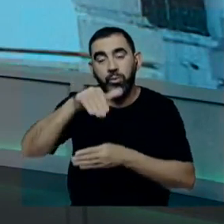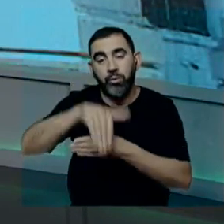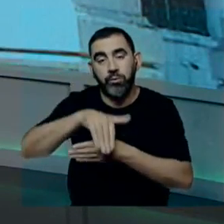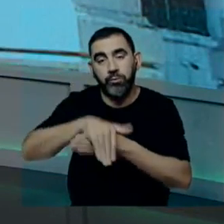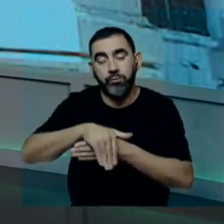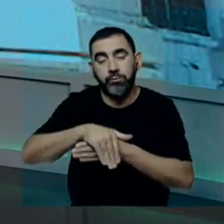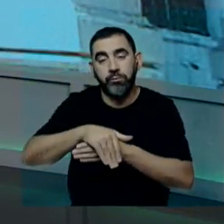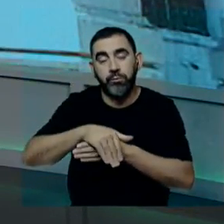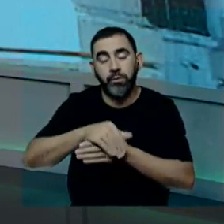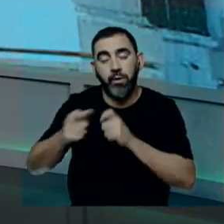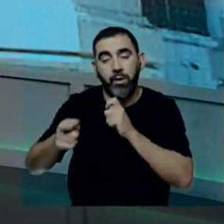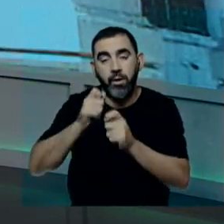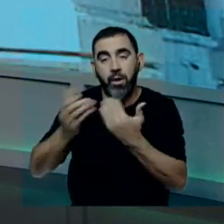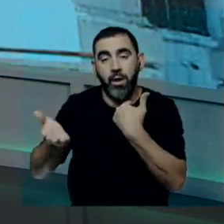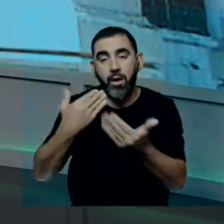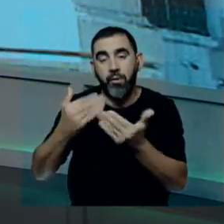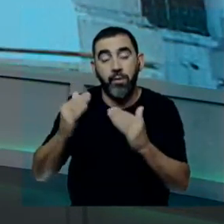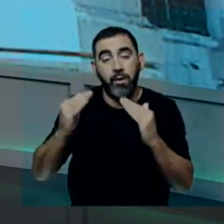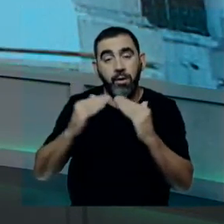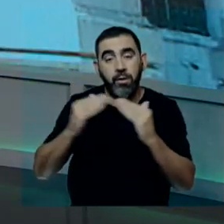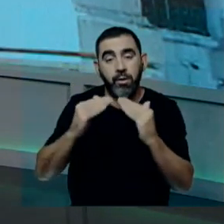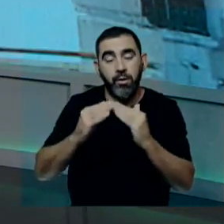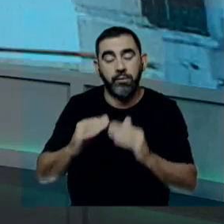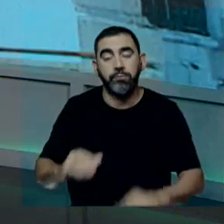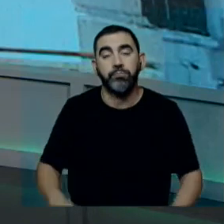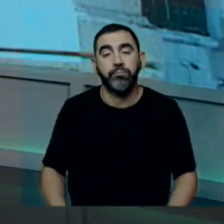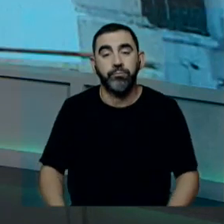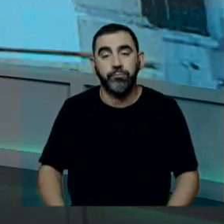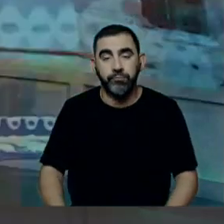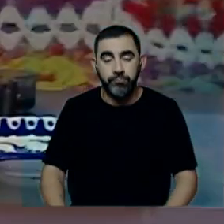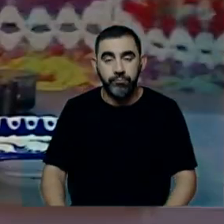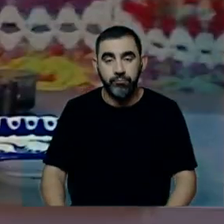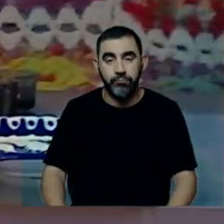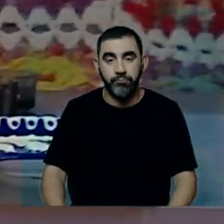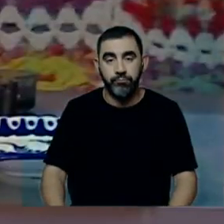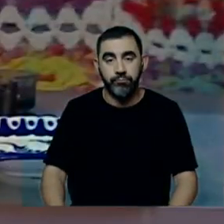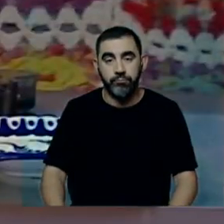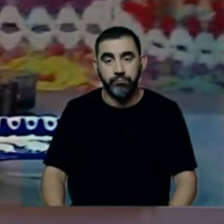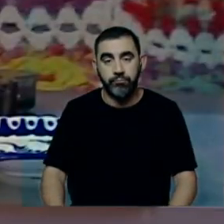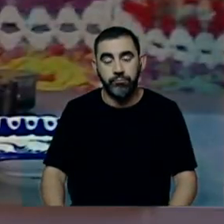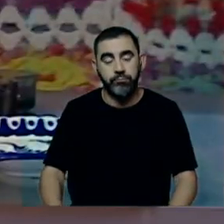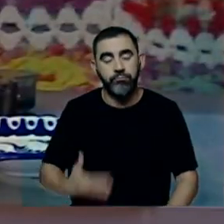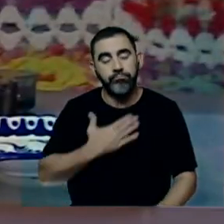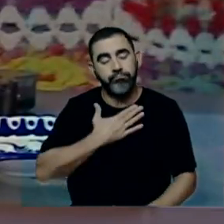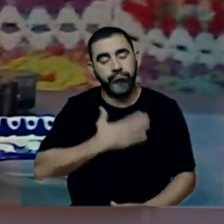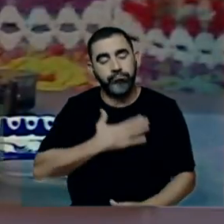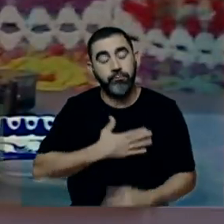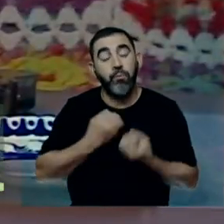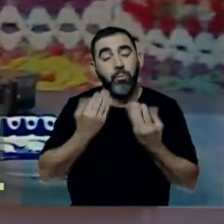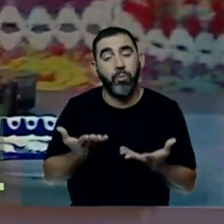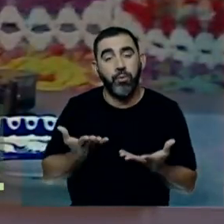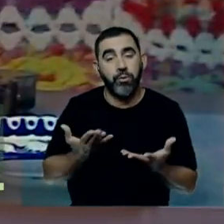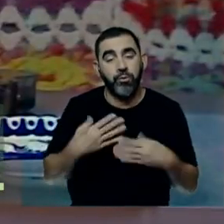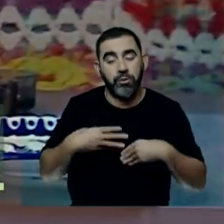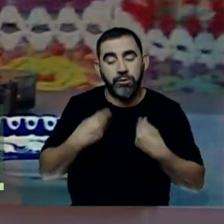MBD Noticias habló con la homenajeada en su casa sobre este reconocimiento. No, es una caricia al alma porque yo